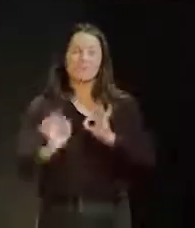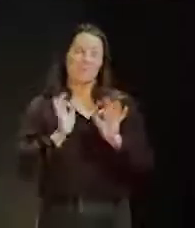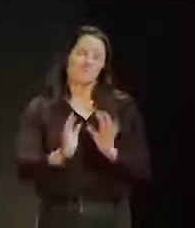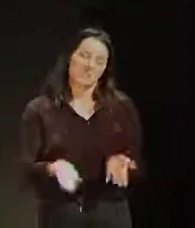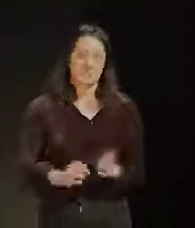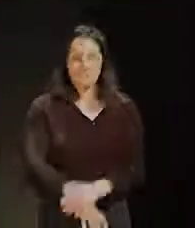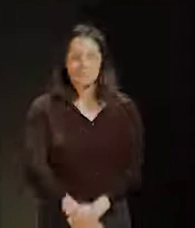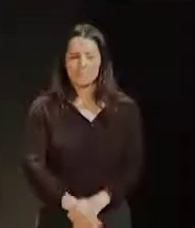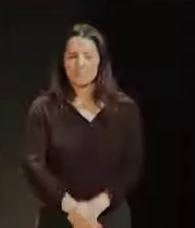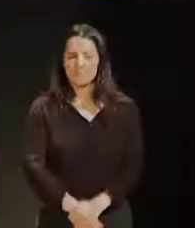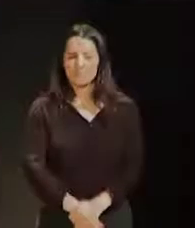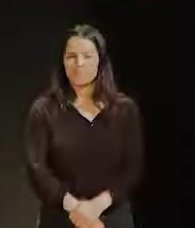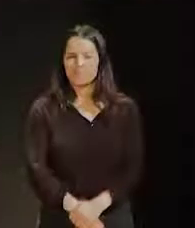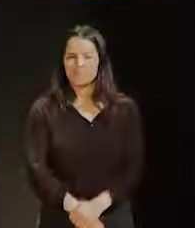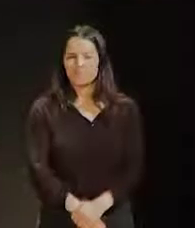de acuerdo. Está